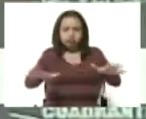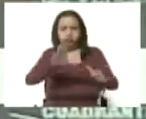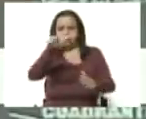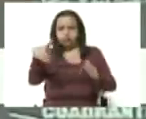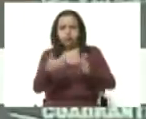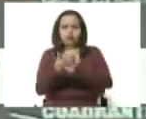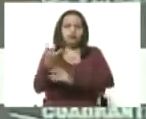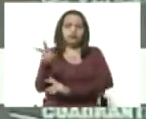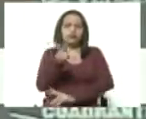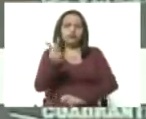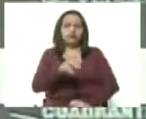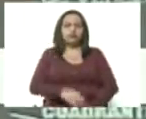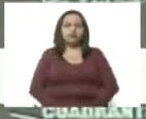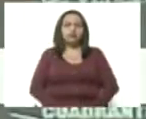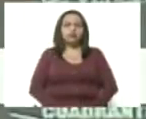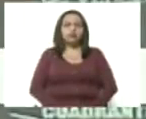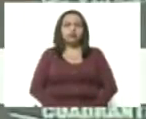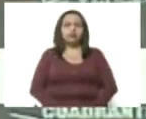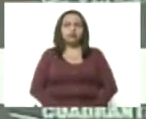ancho del territorio.